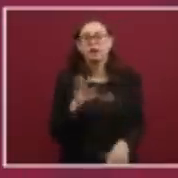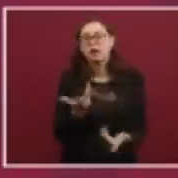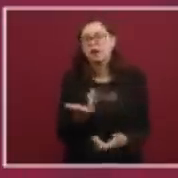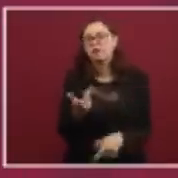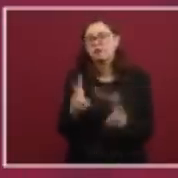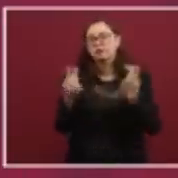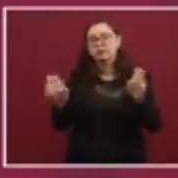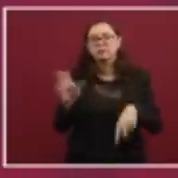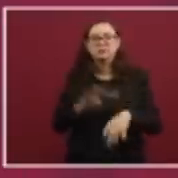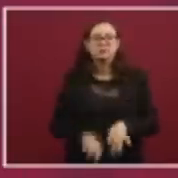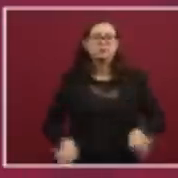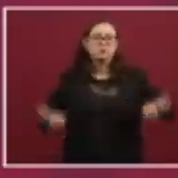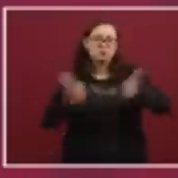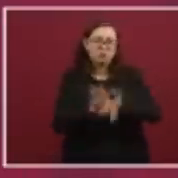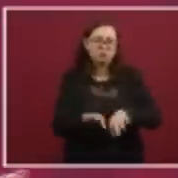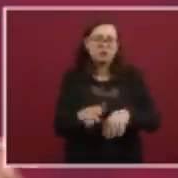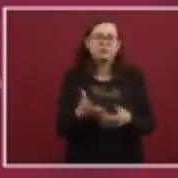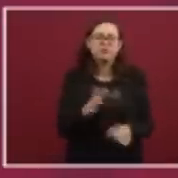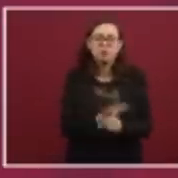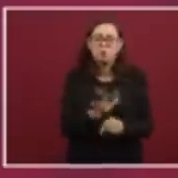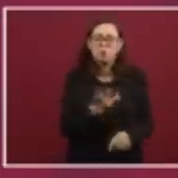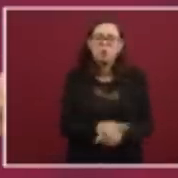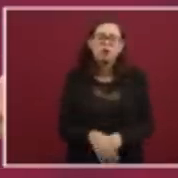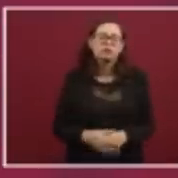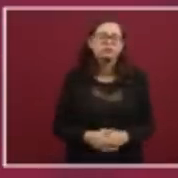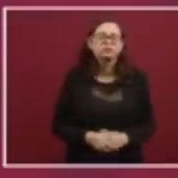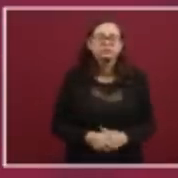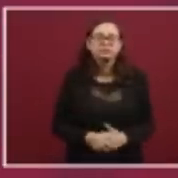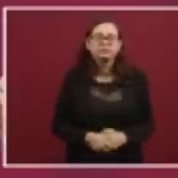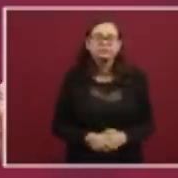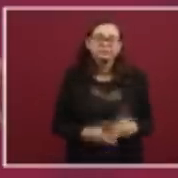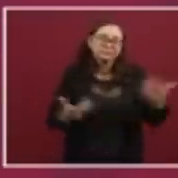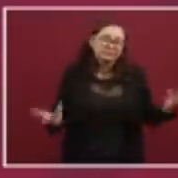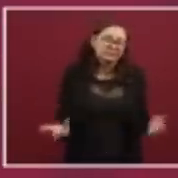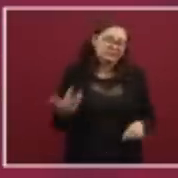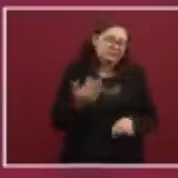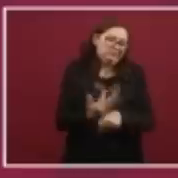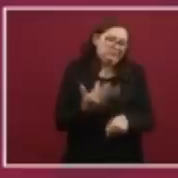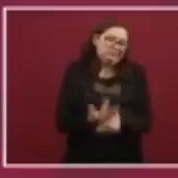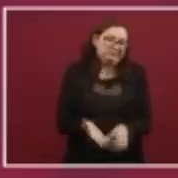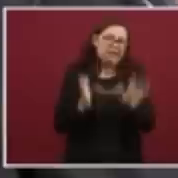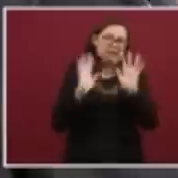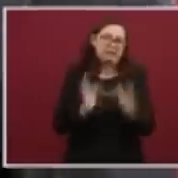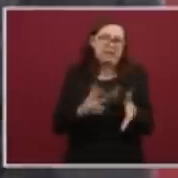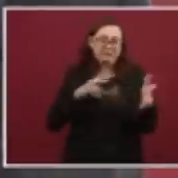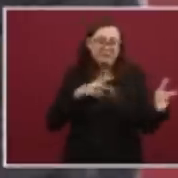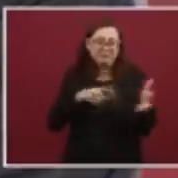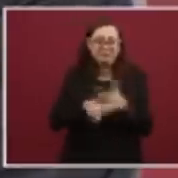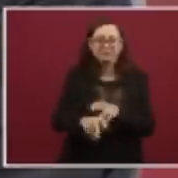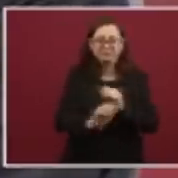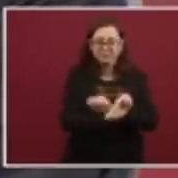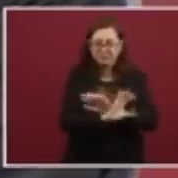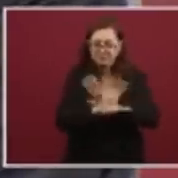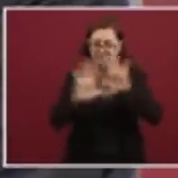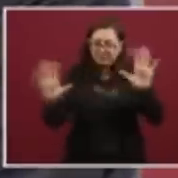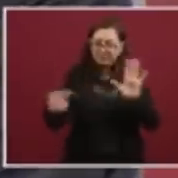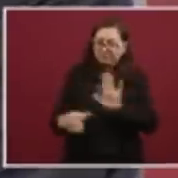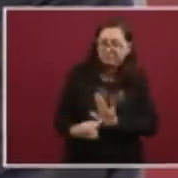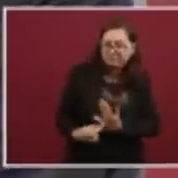que hay esta transparencia y esto pues